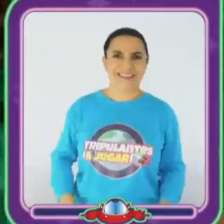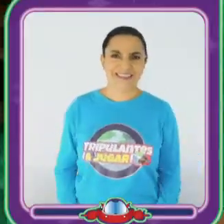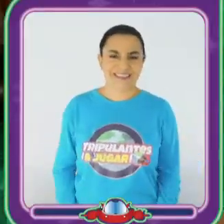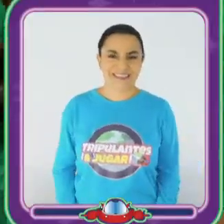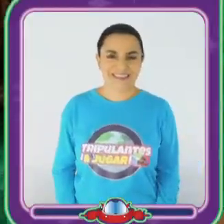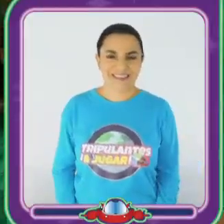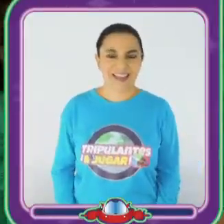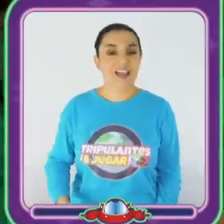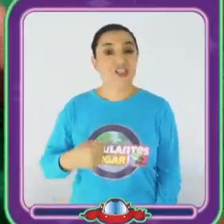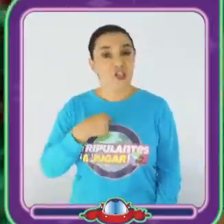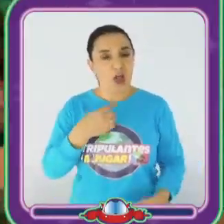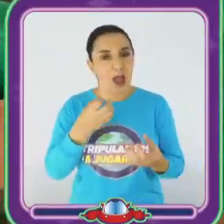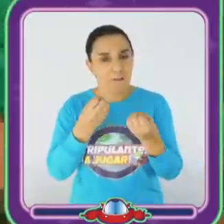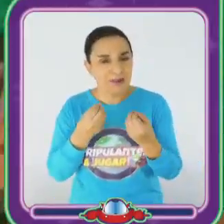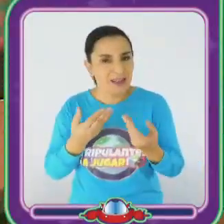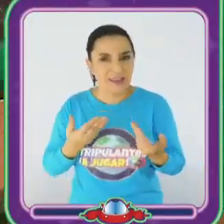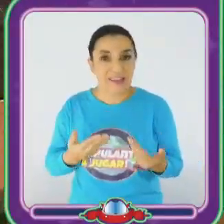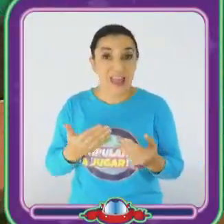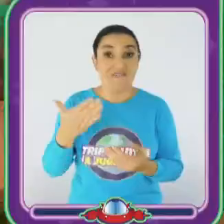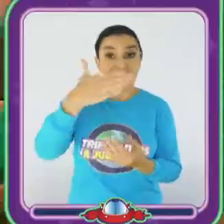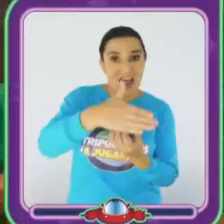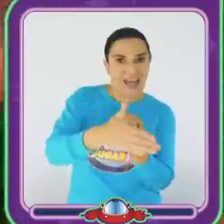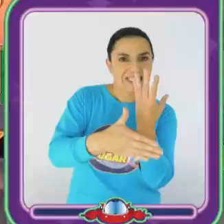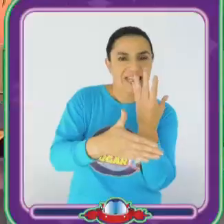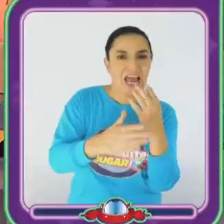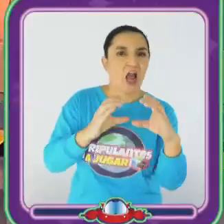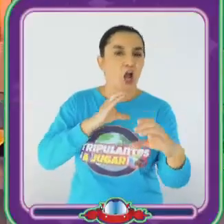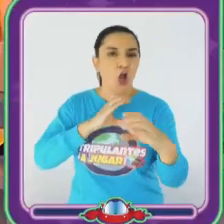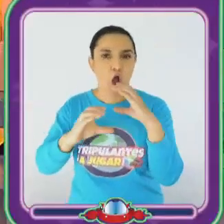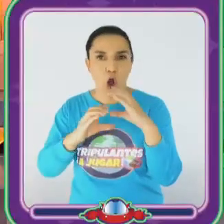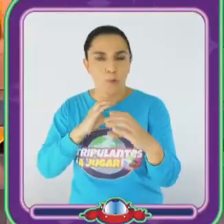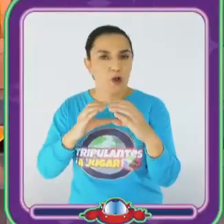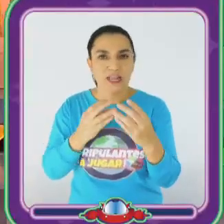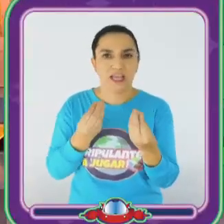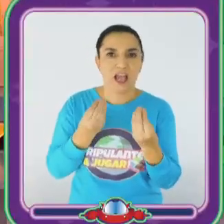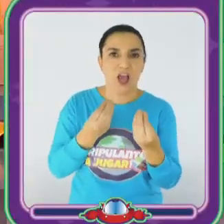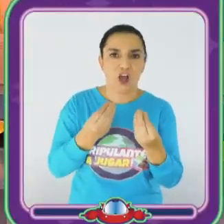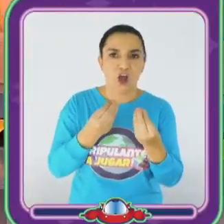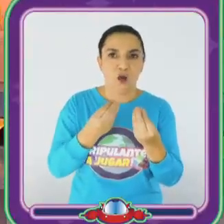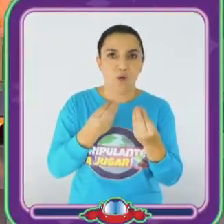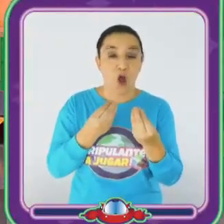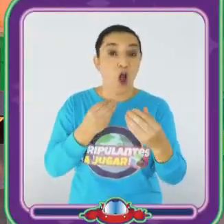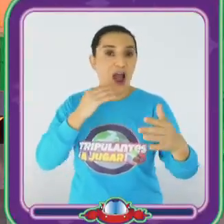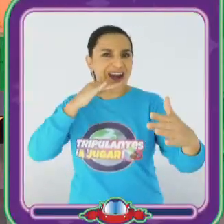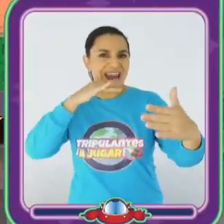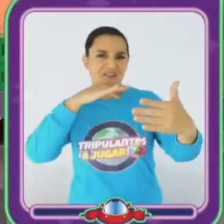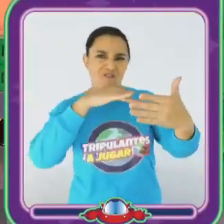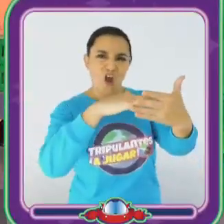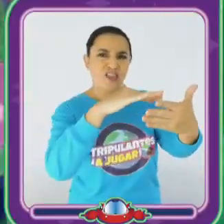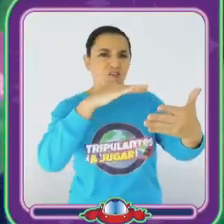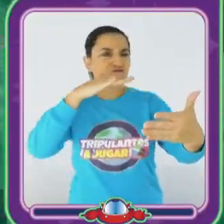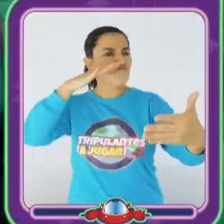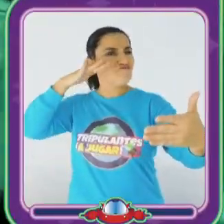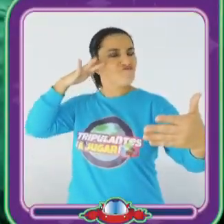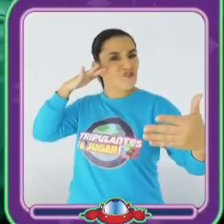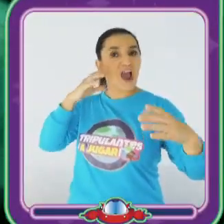grande. Lo que aprendí hoy fue que las ballenas se comunican por un rebote de sonido.